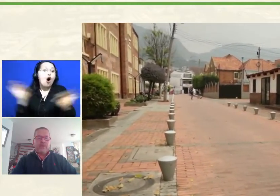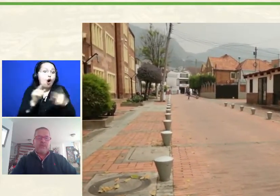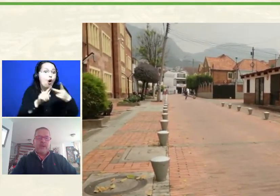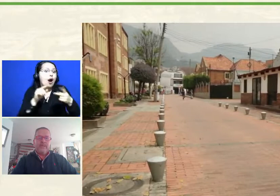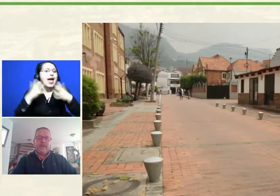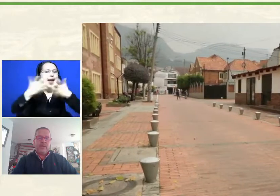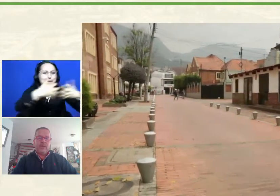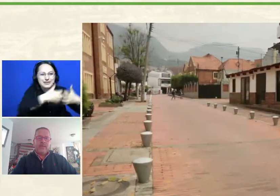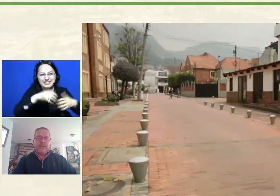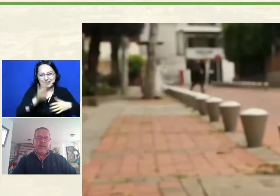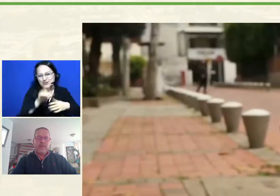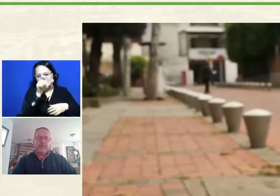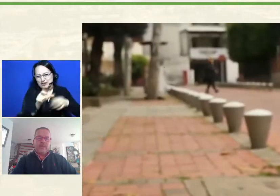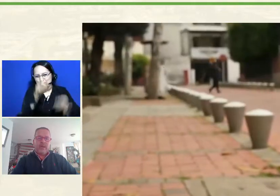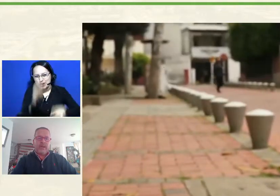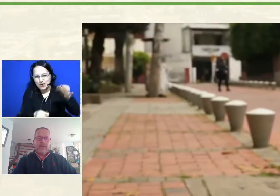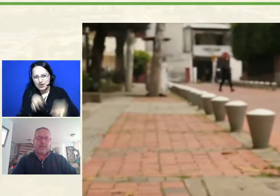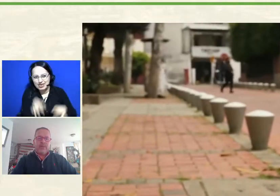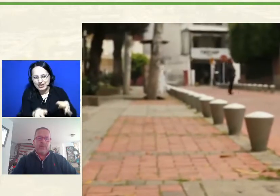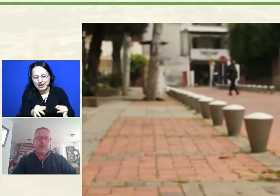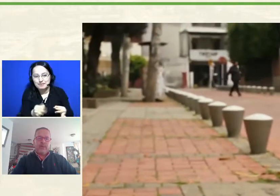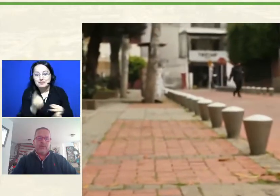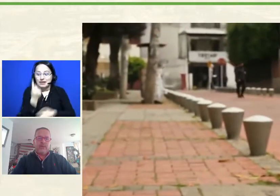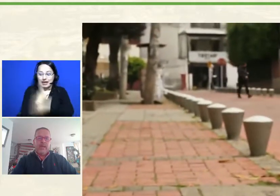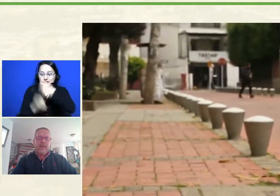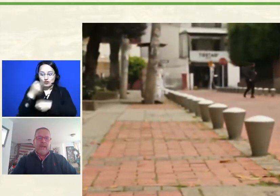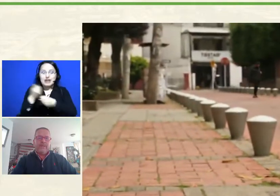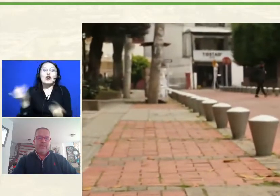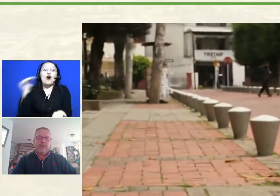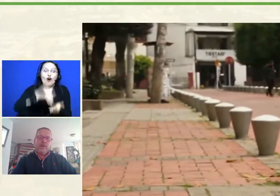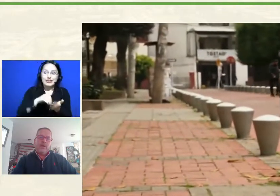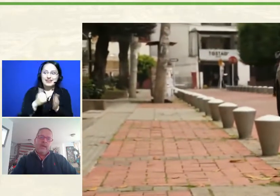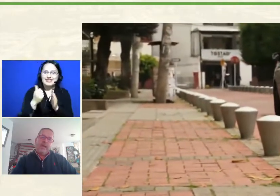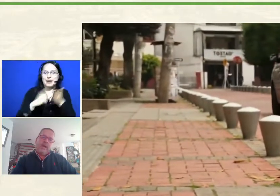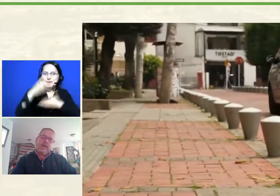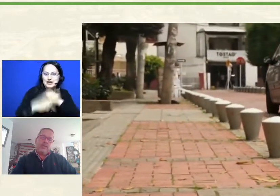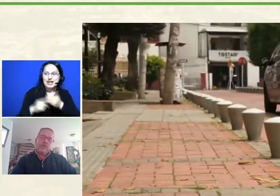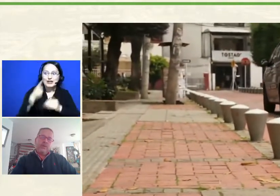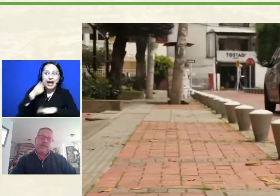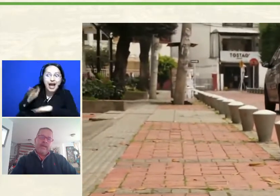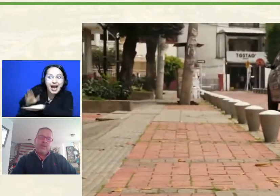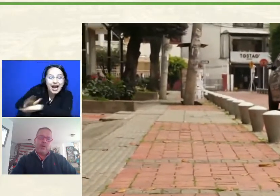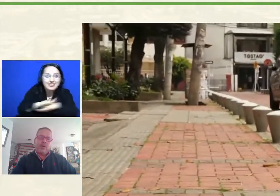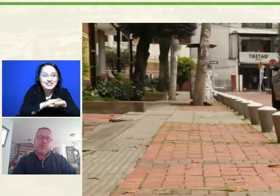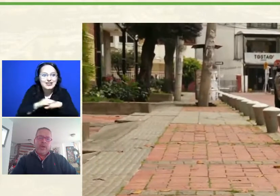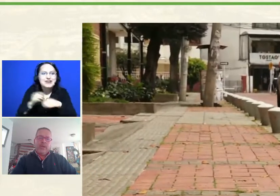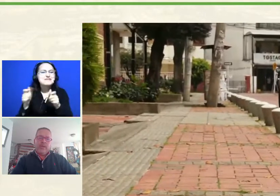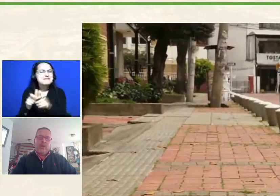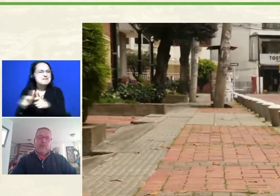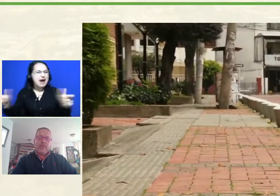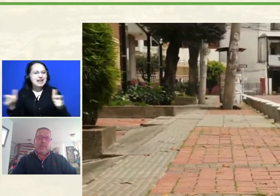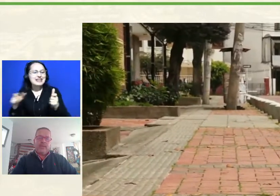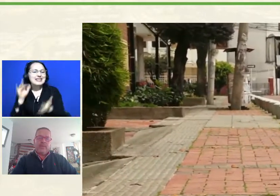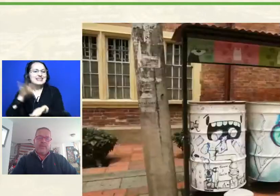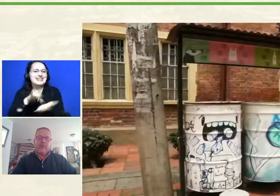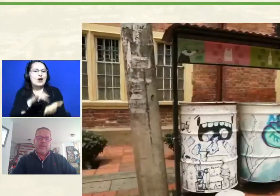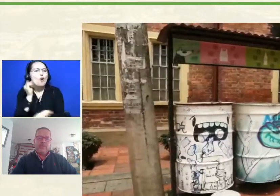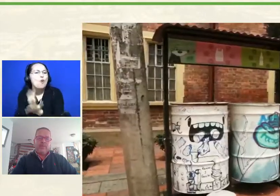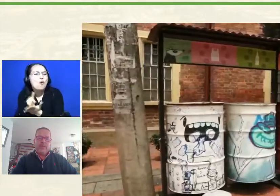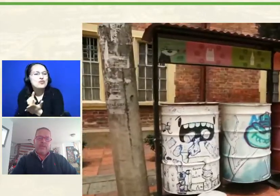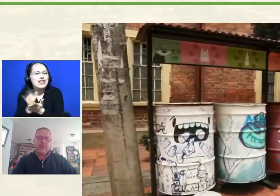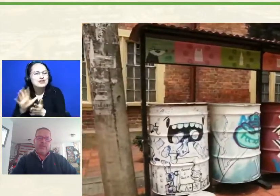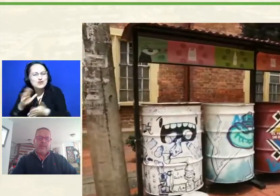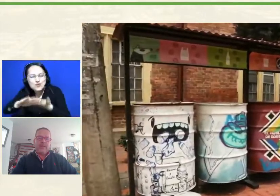Nuestros principales actores desde el año pasado que relanzamos el proyecto han sido las juntas de acción comunal, pero también tenemos